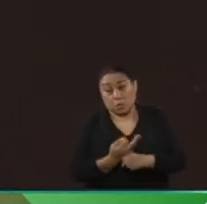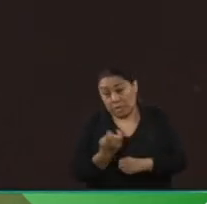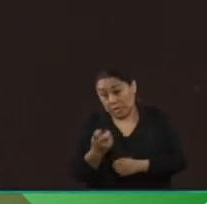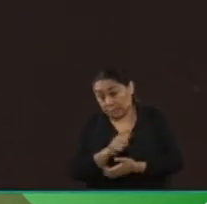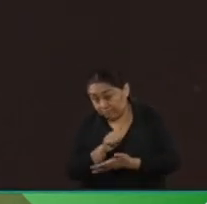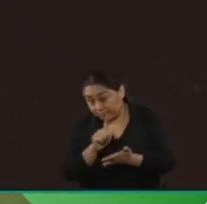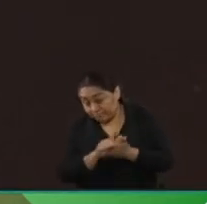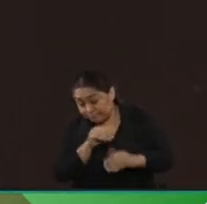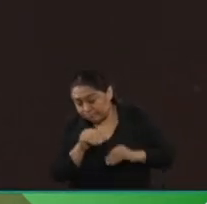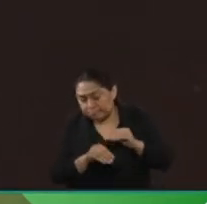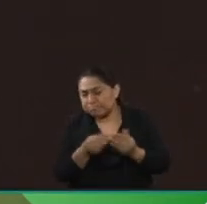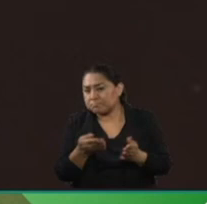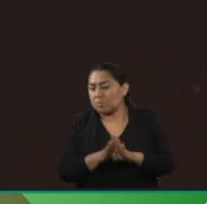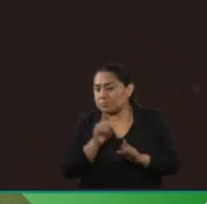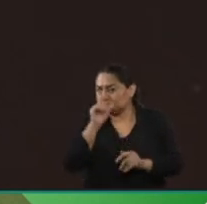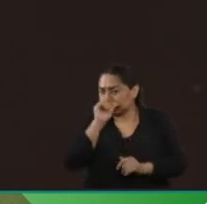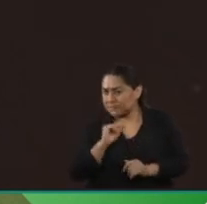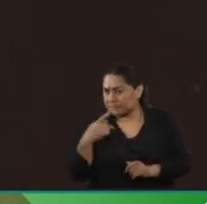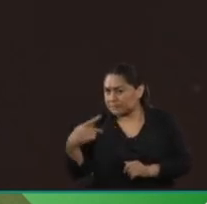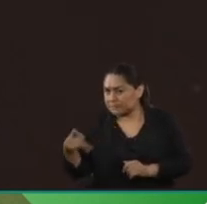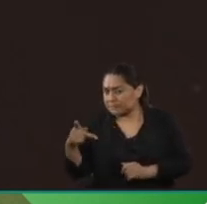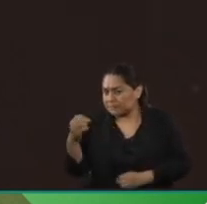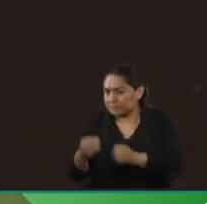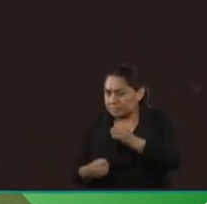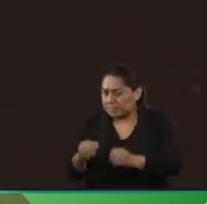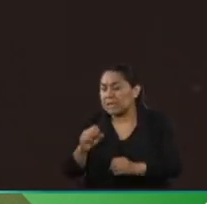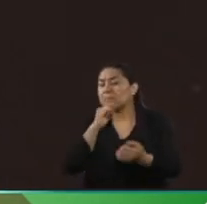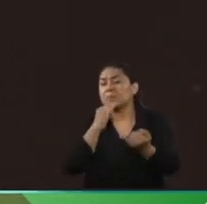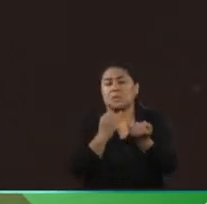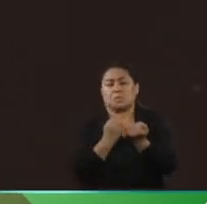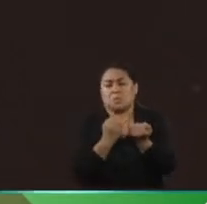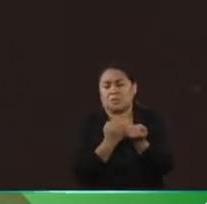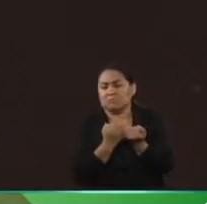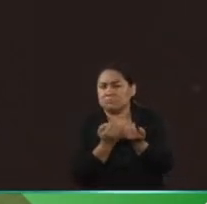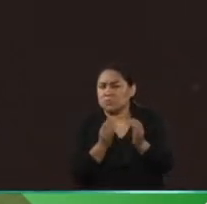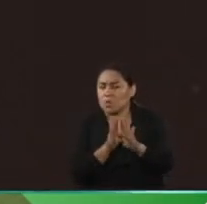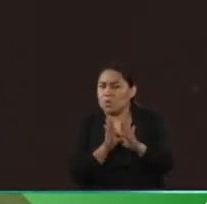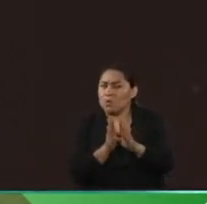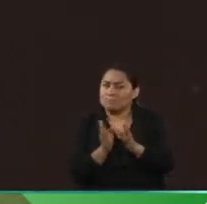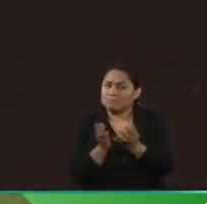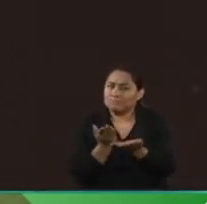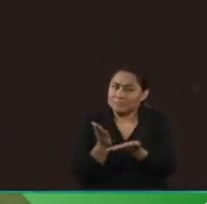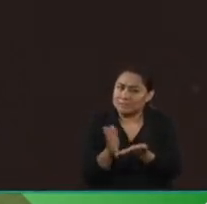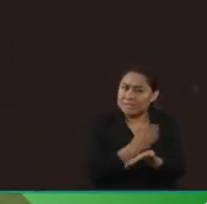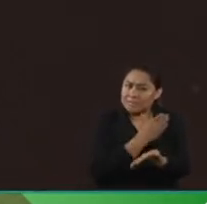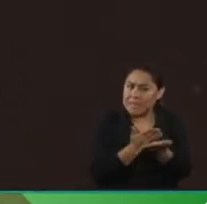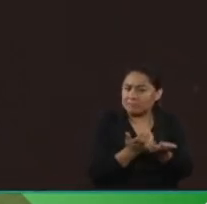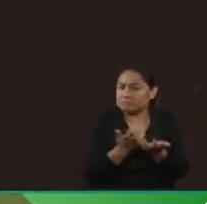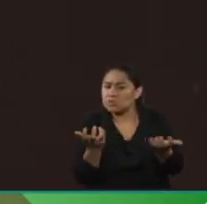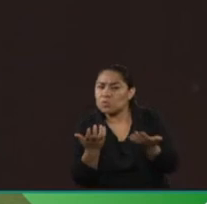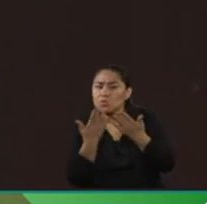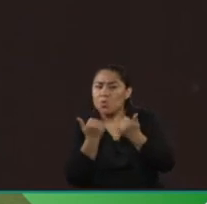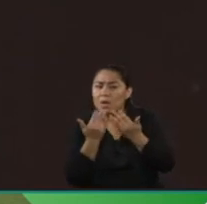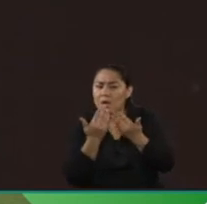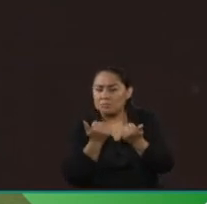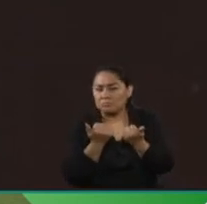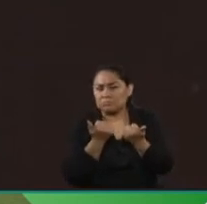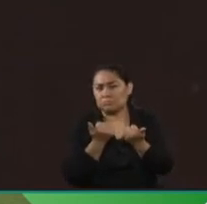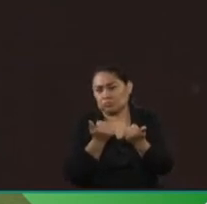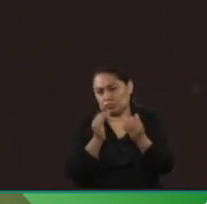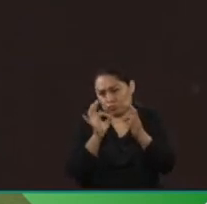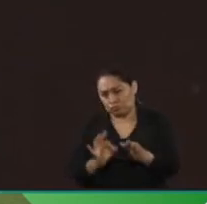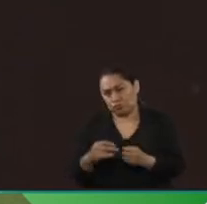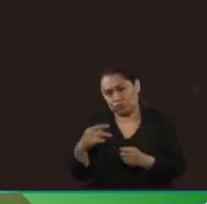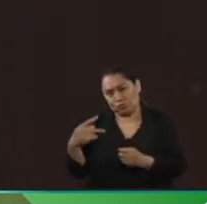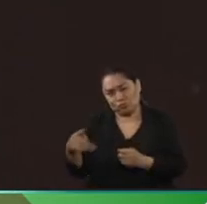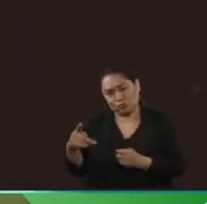pone un clavo más en el ataúd de la separación de poderes y nos coloca ante la estocada final a la autonomía de